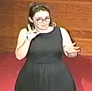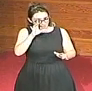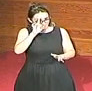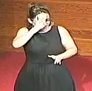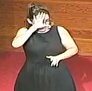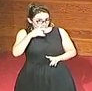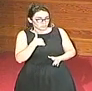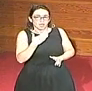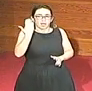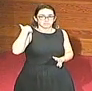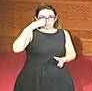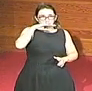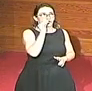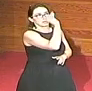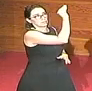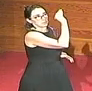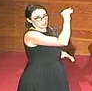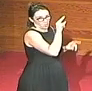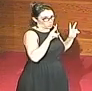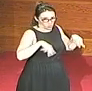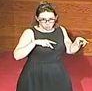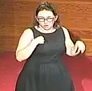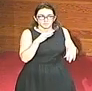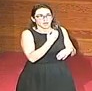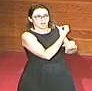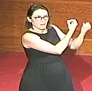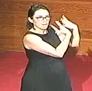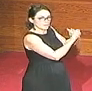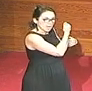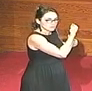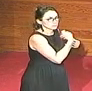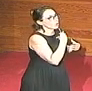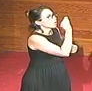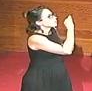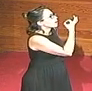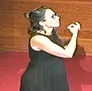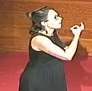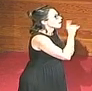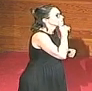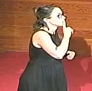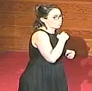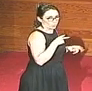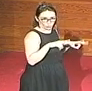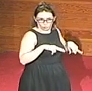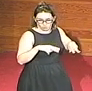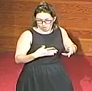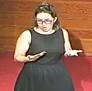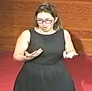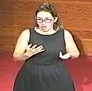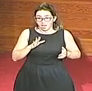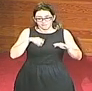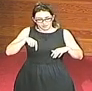Le preguntaba pues, por más datos o... pero nunca le preguntaba si esto era real o falso. Entonces, les estamos dejando un